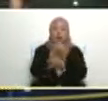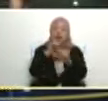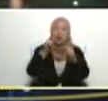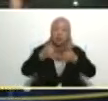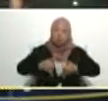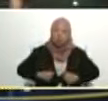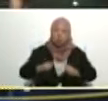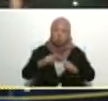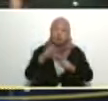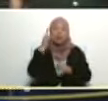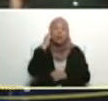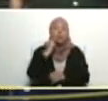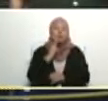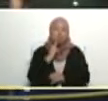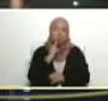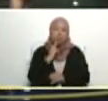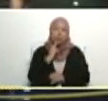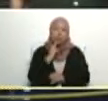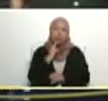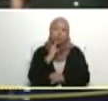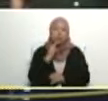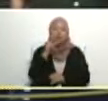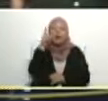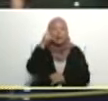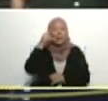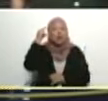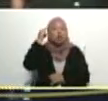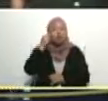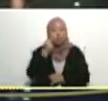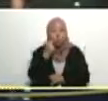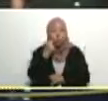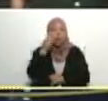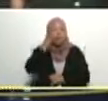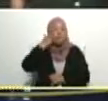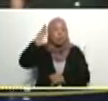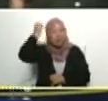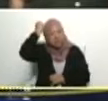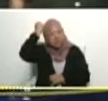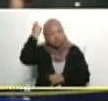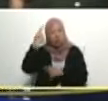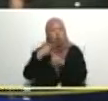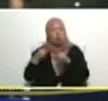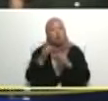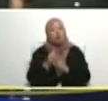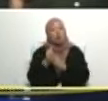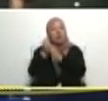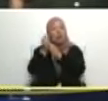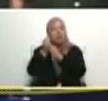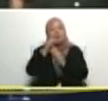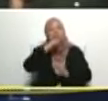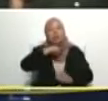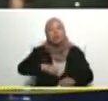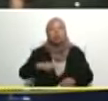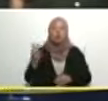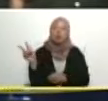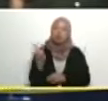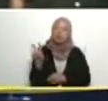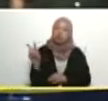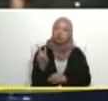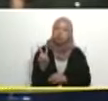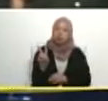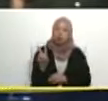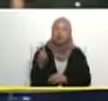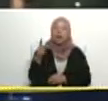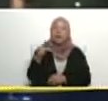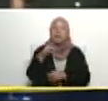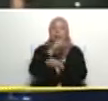hijas de Simón Bolívar, de Antonio José de Sucre, de Francisco de Miranda, entre otros. Es la Fuerza Armada, una institución